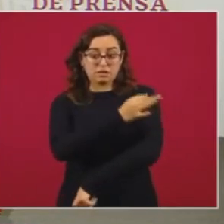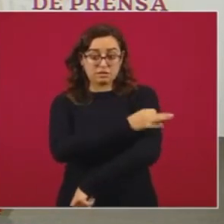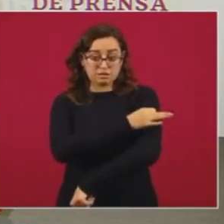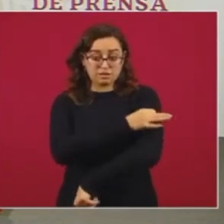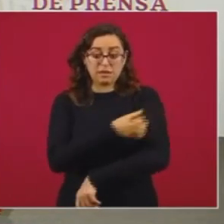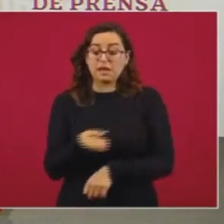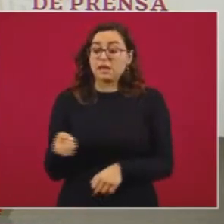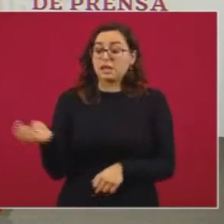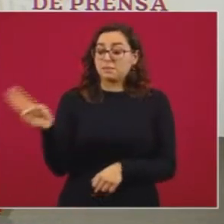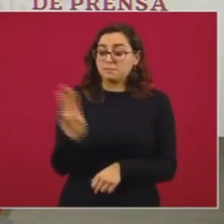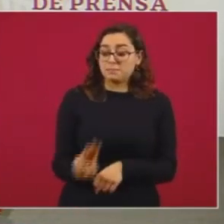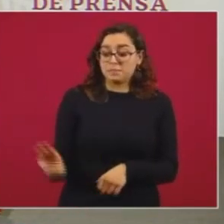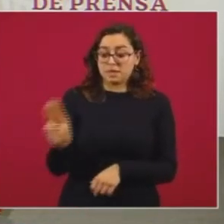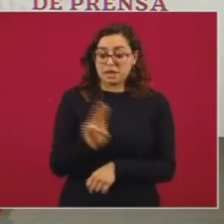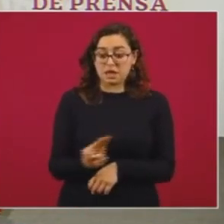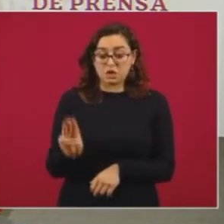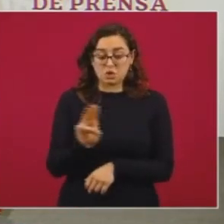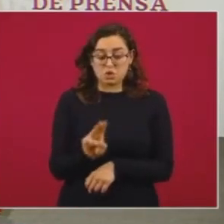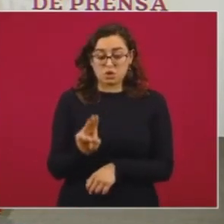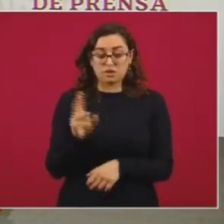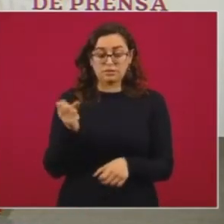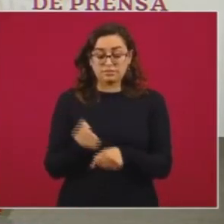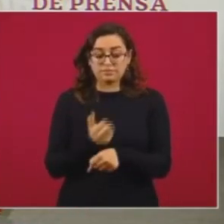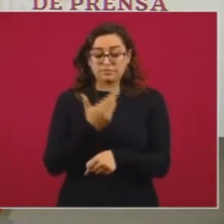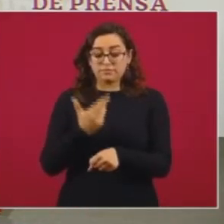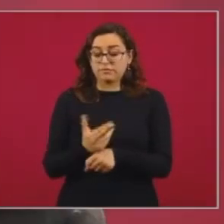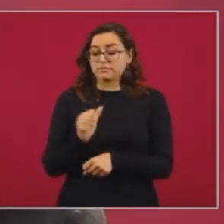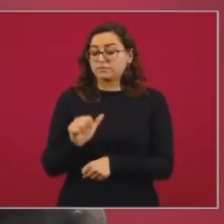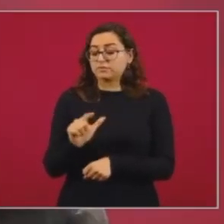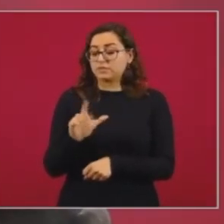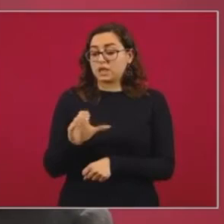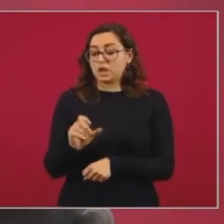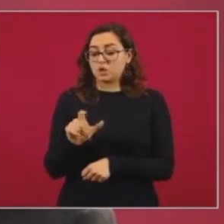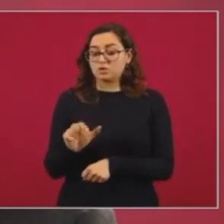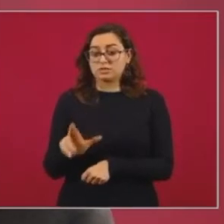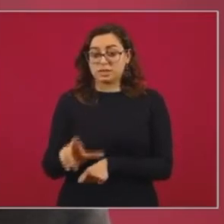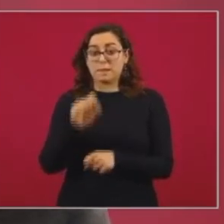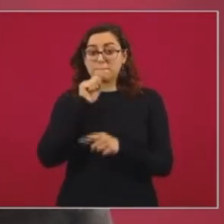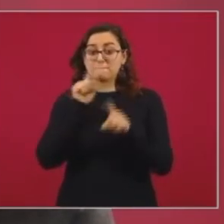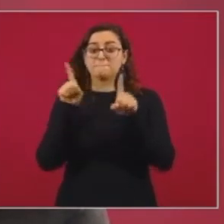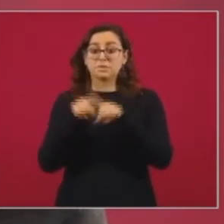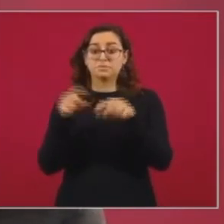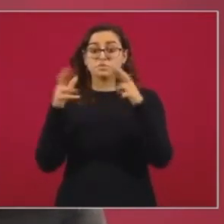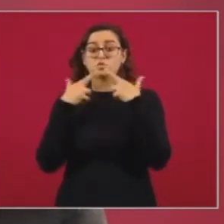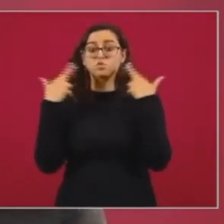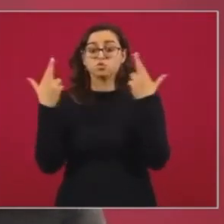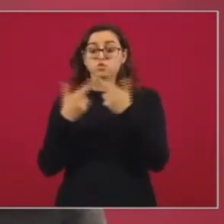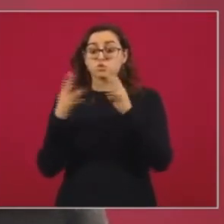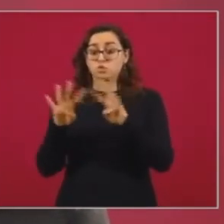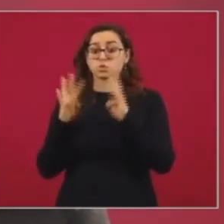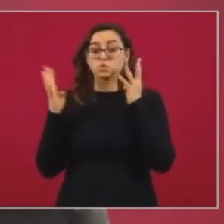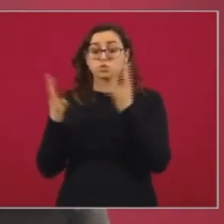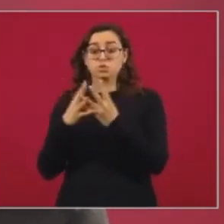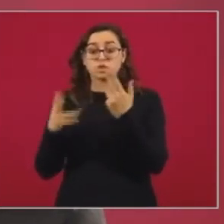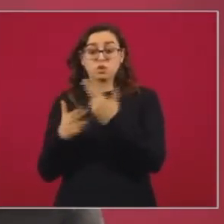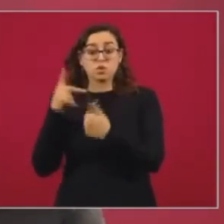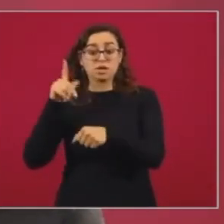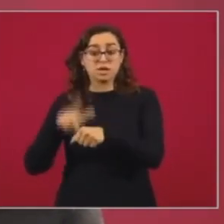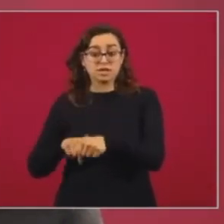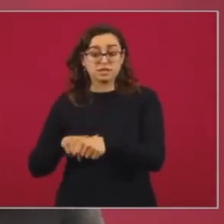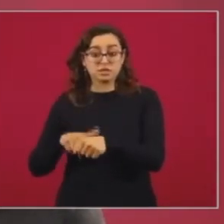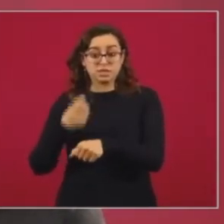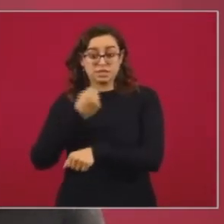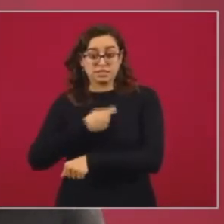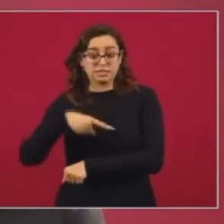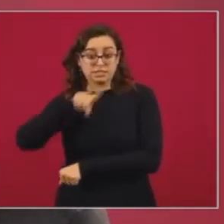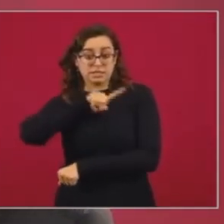Alcocer, nuestro secretario de Salud, ha convocado una sesión extraordinaria del Consejo Nacional de Salud. No confundirlo con el Consejo de Salubridad